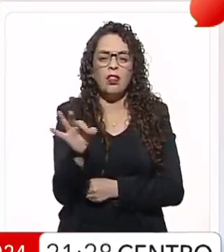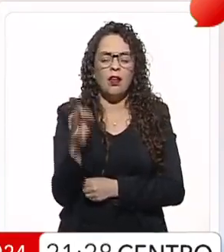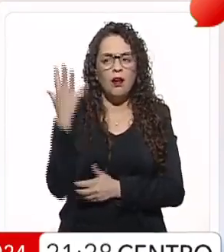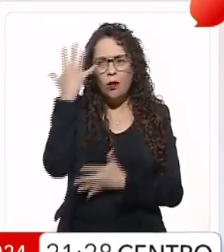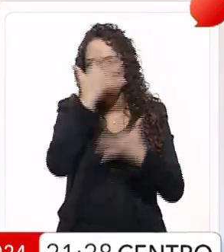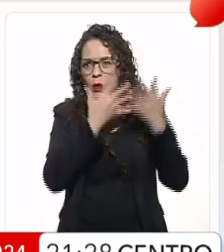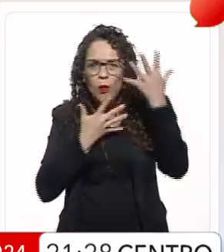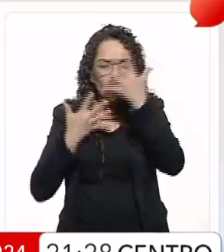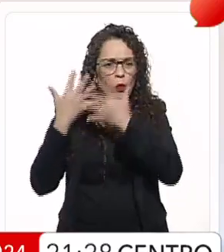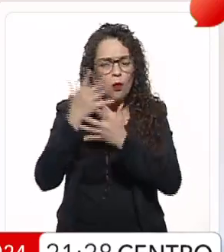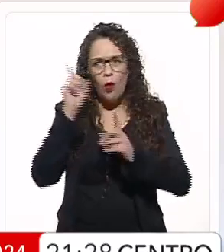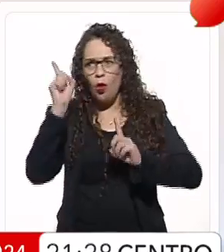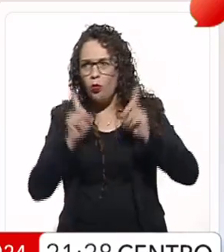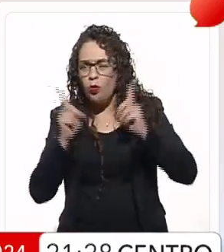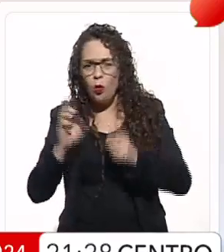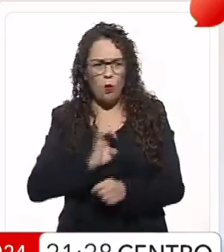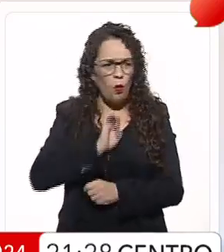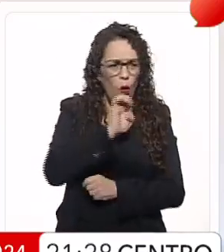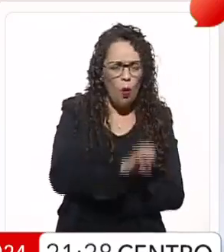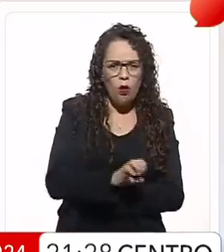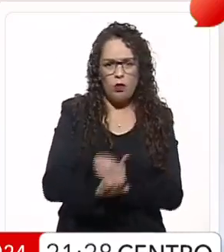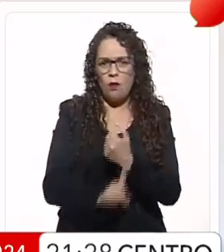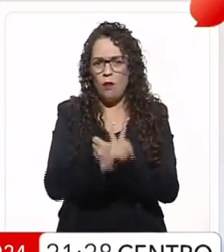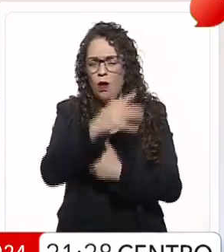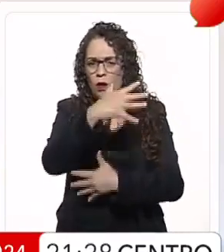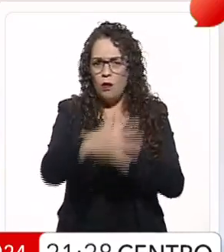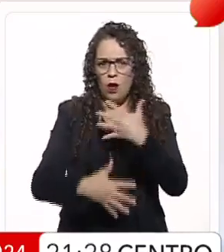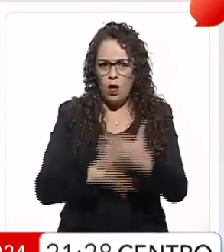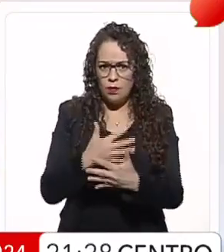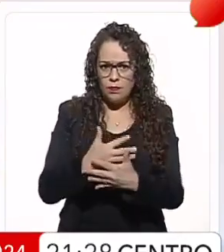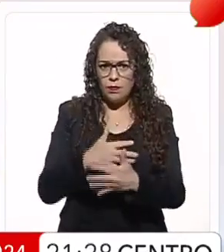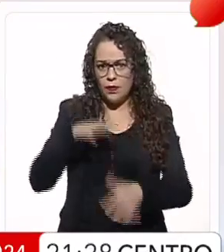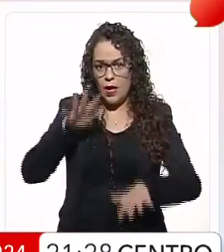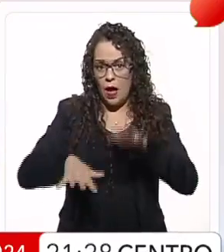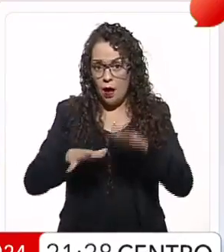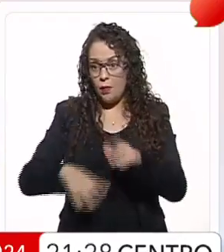independientemente de que tengan éxito o no. Como vimos en México, no hubo éxito, pero en otros lados